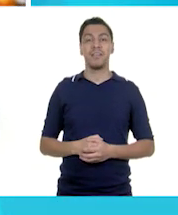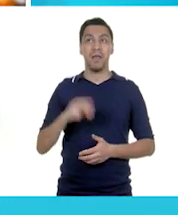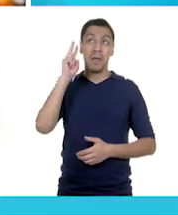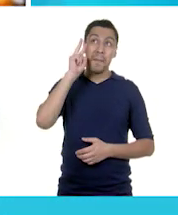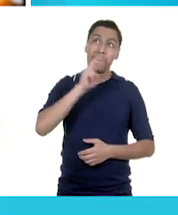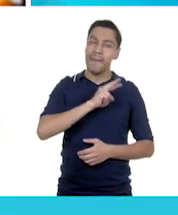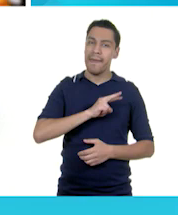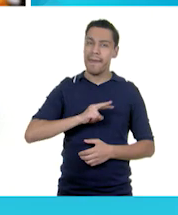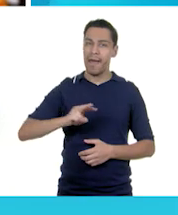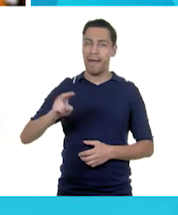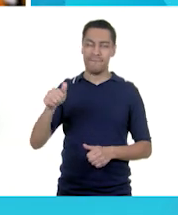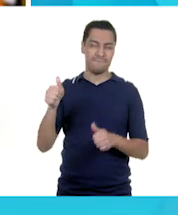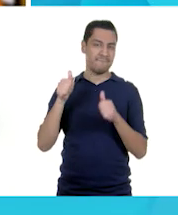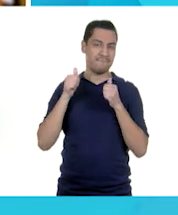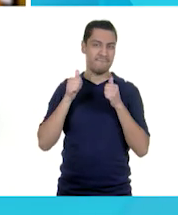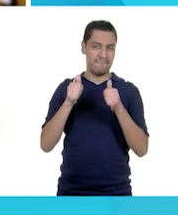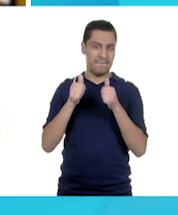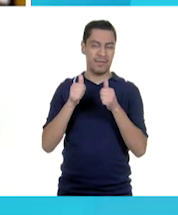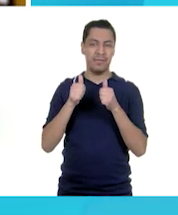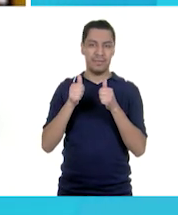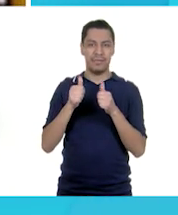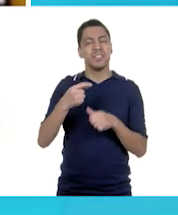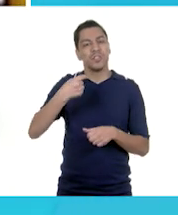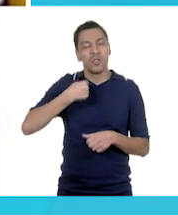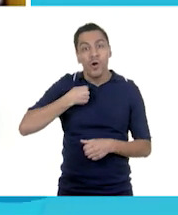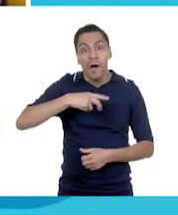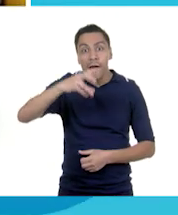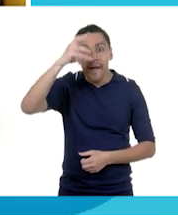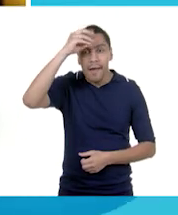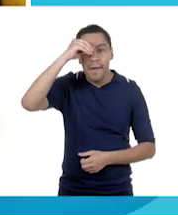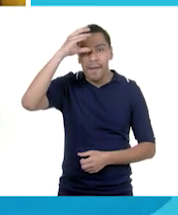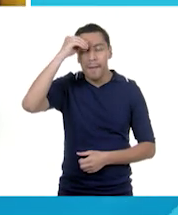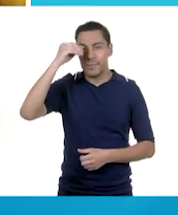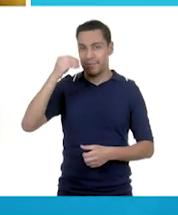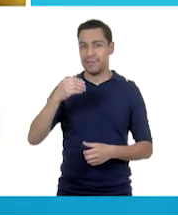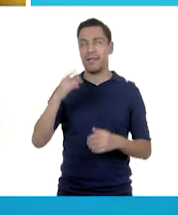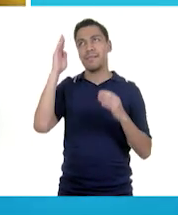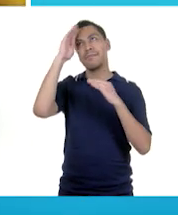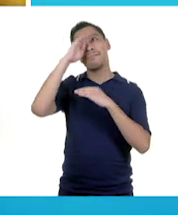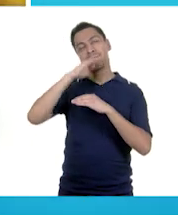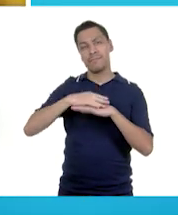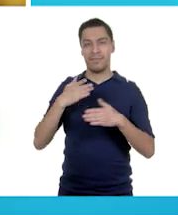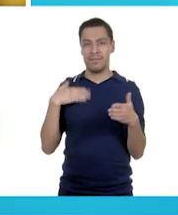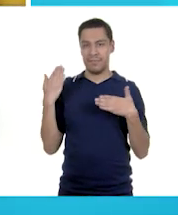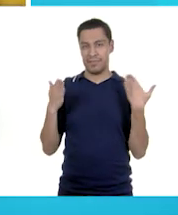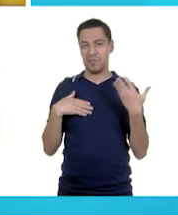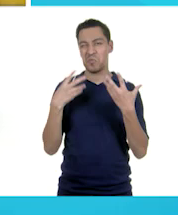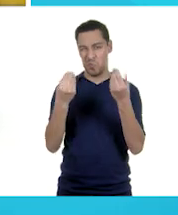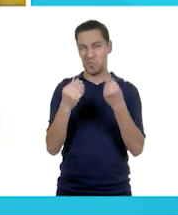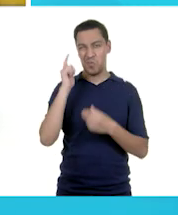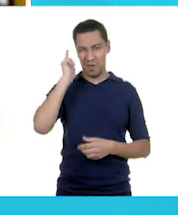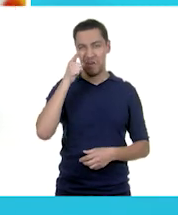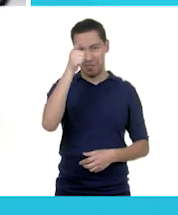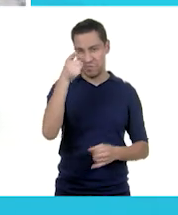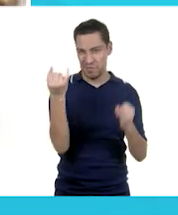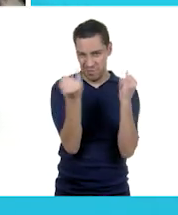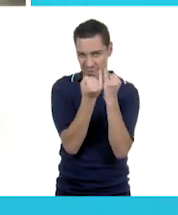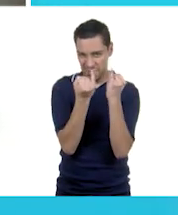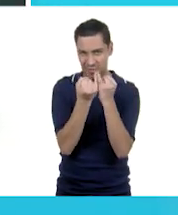viaje espectacular. Yo aprendí y me divertí mucho y espero que ustedes también.